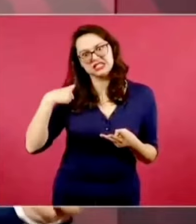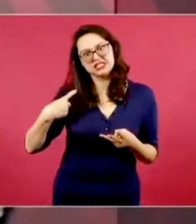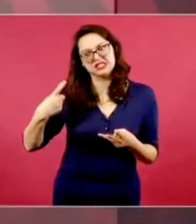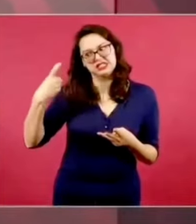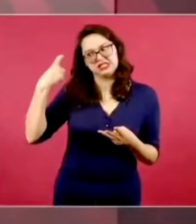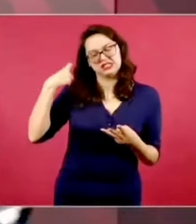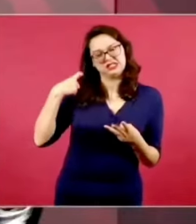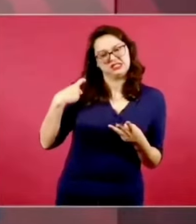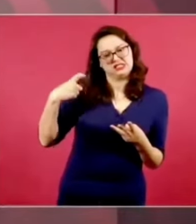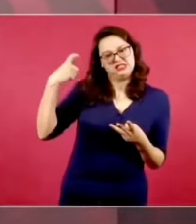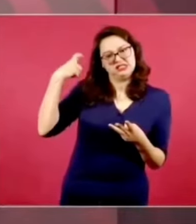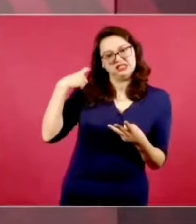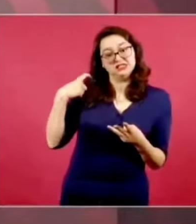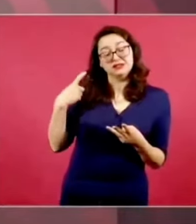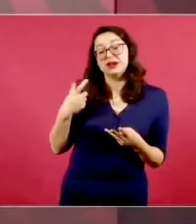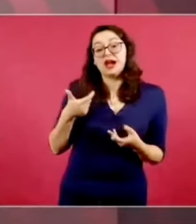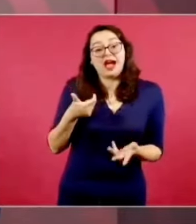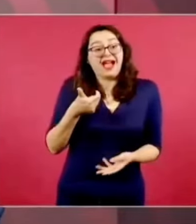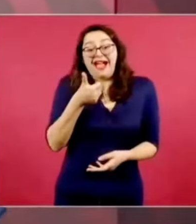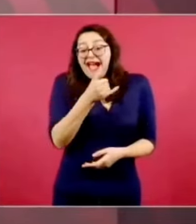ahora como